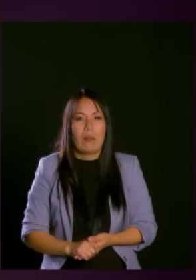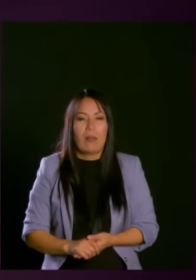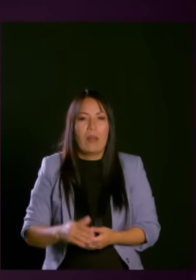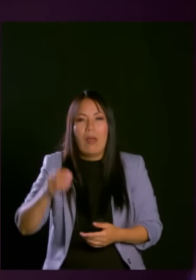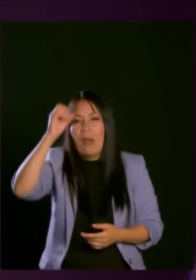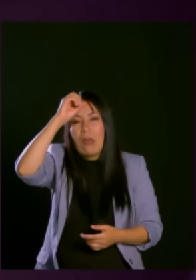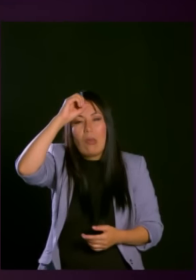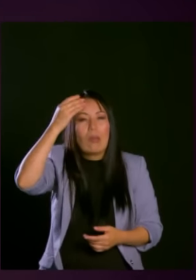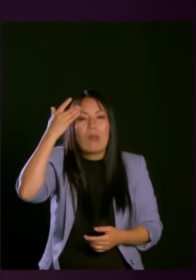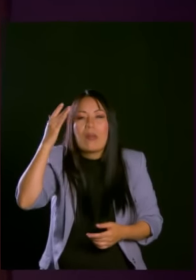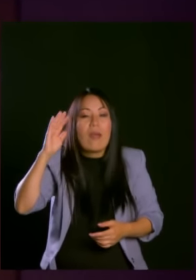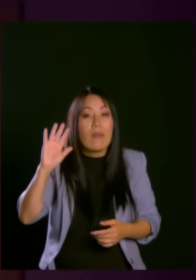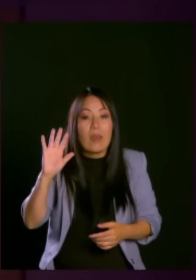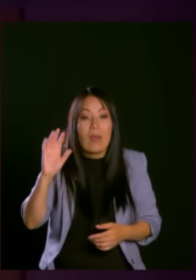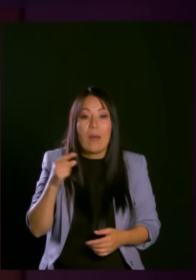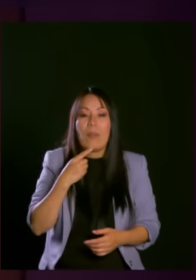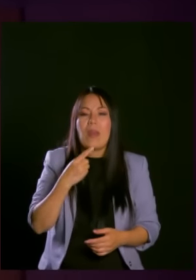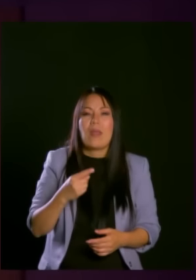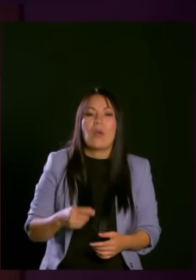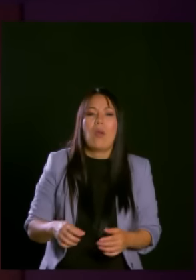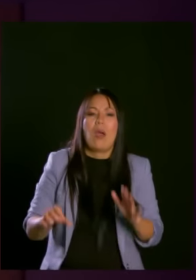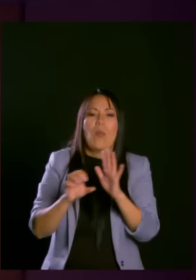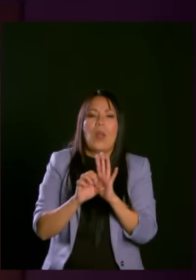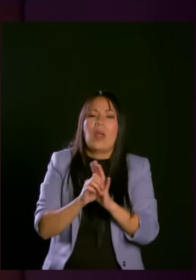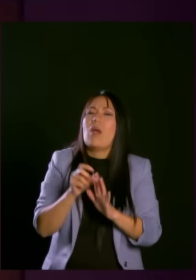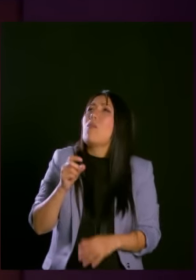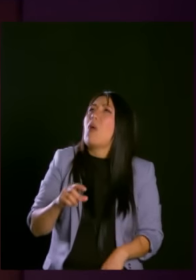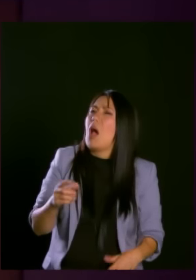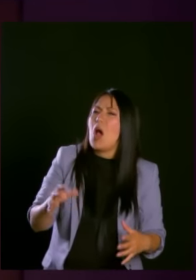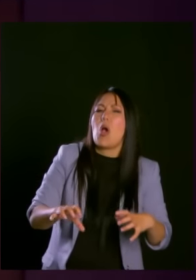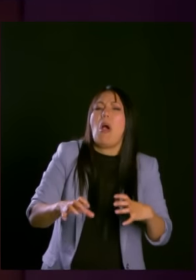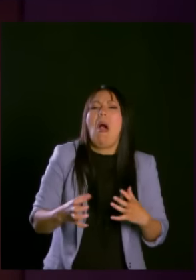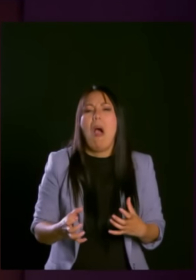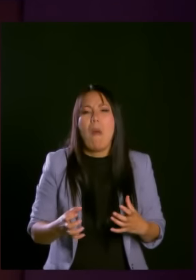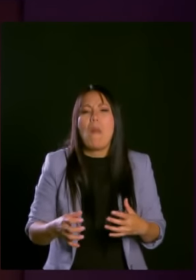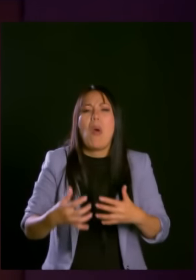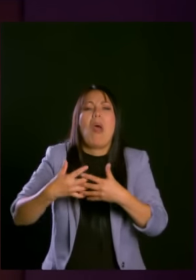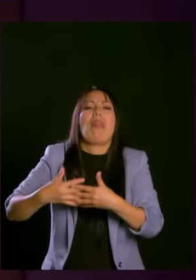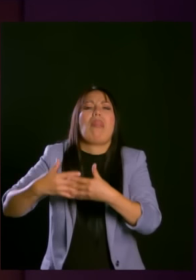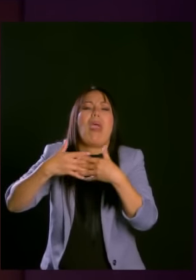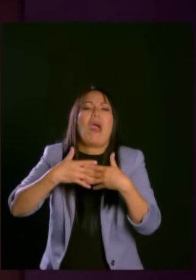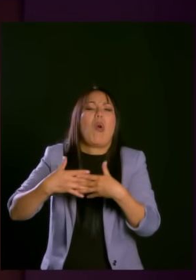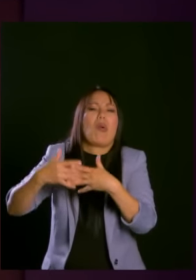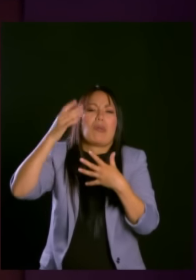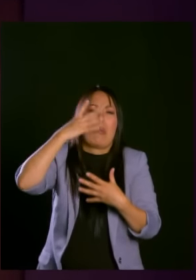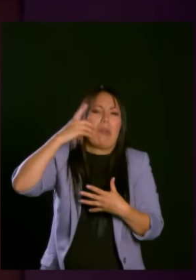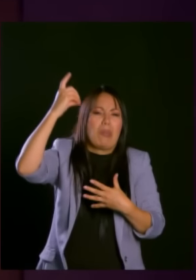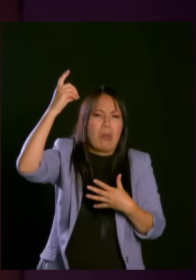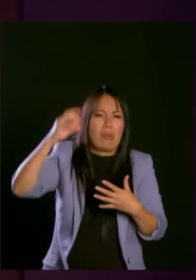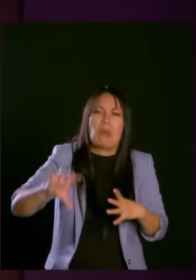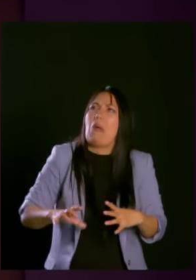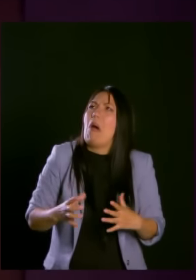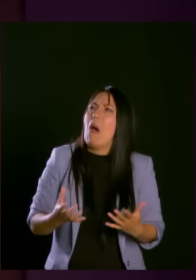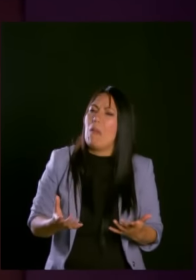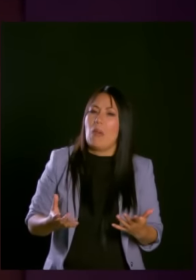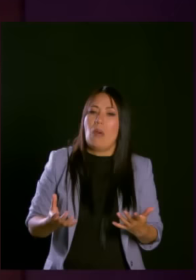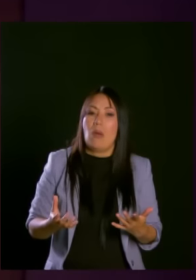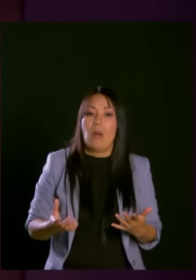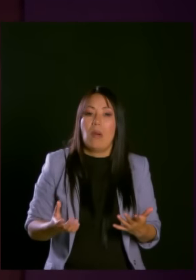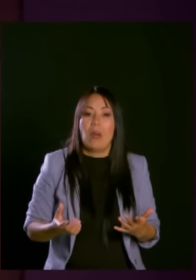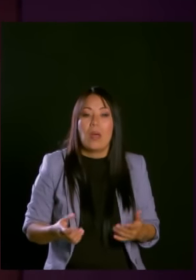Y me dijo, es que eso es como hacer un negocio con Dios. Yo me fui con Dios, le dije, Señor, este hombre dijo que hacer esto es hacer como hacer un negocio contigo.